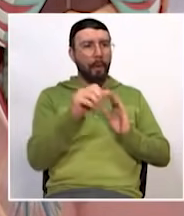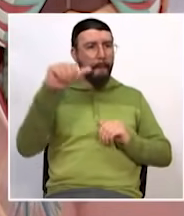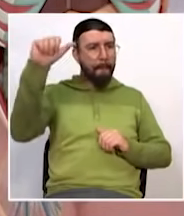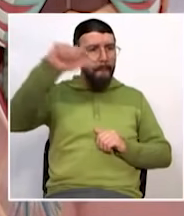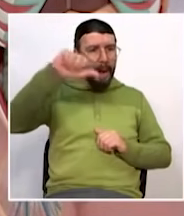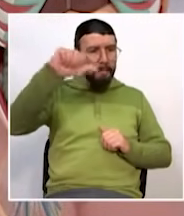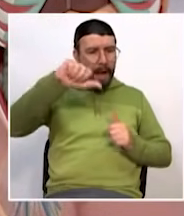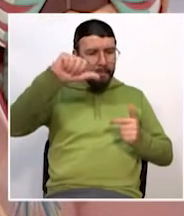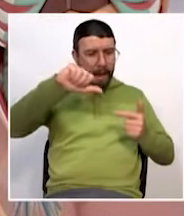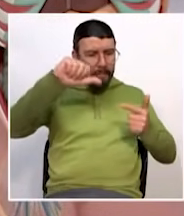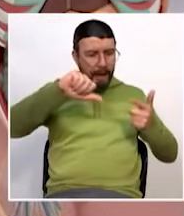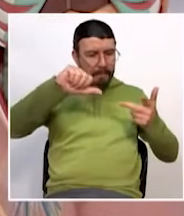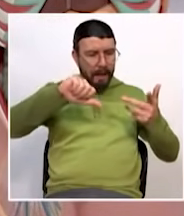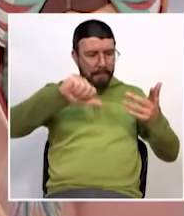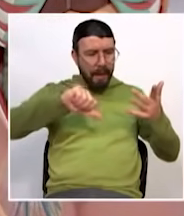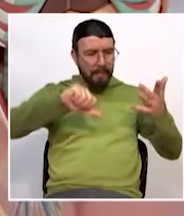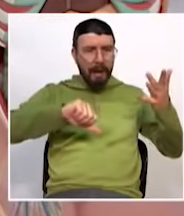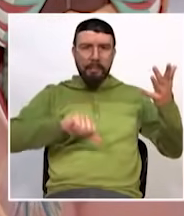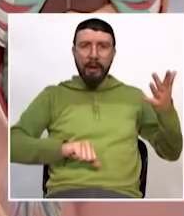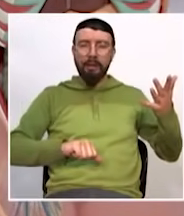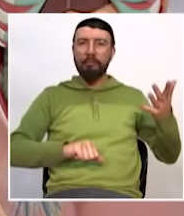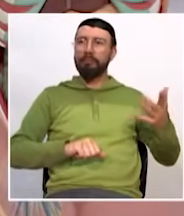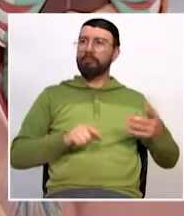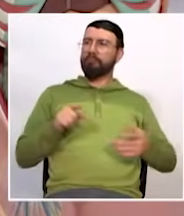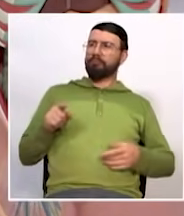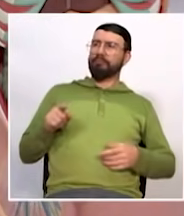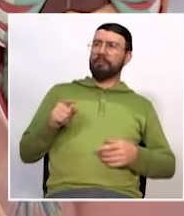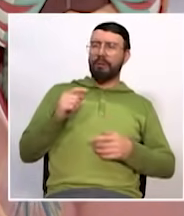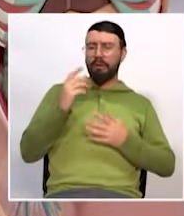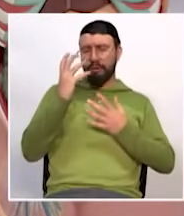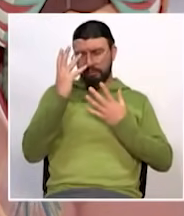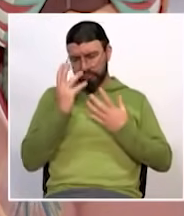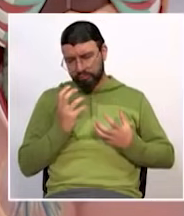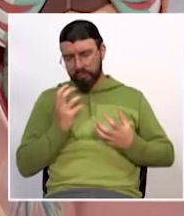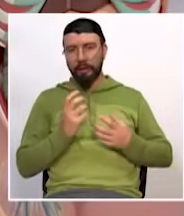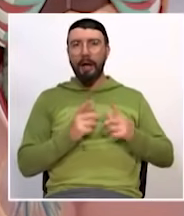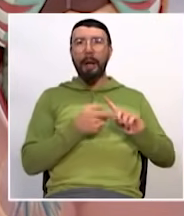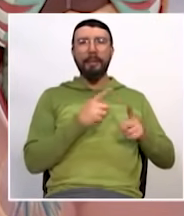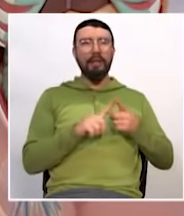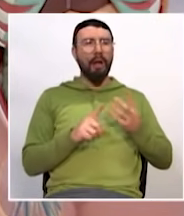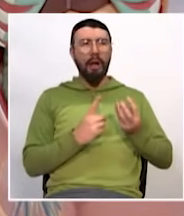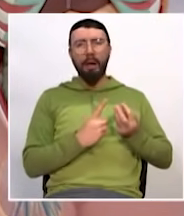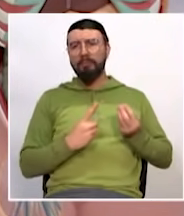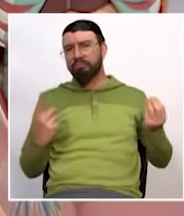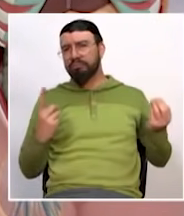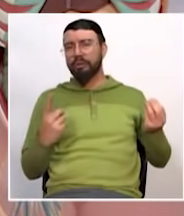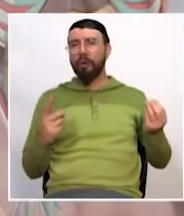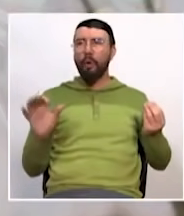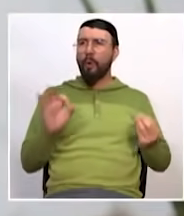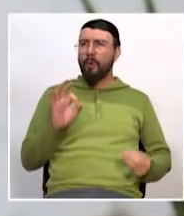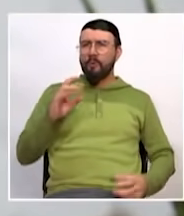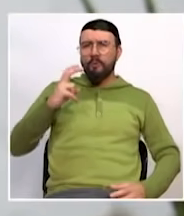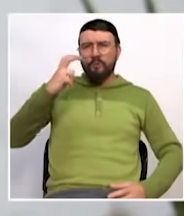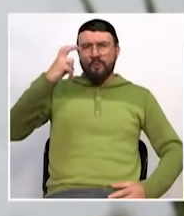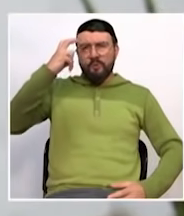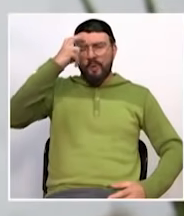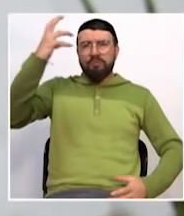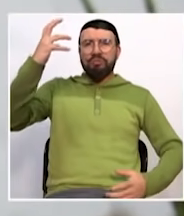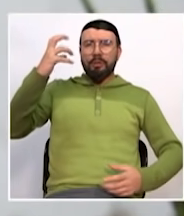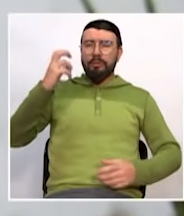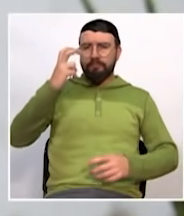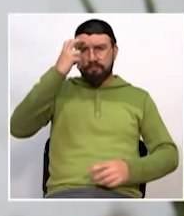este es un síntoma de depresión cuando dejan las amistades cuando se tornan irascibles intolerantes